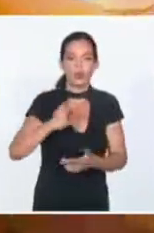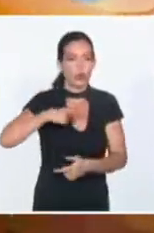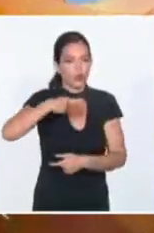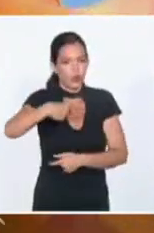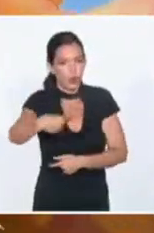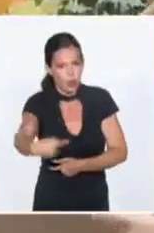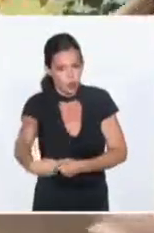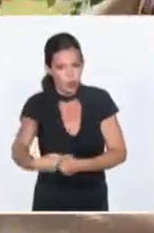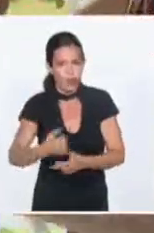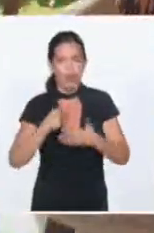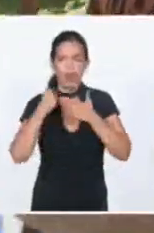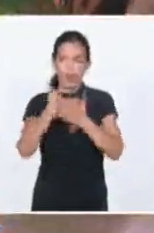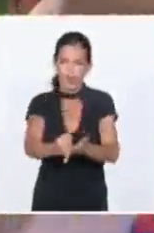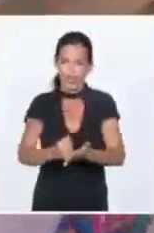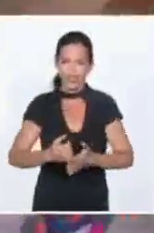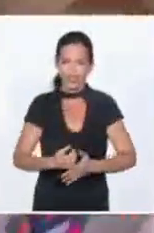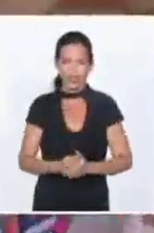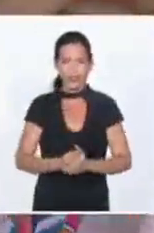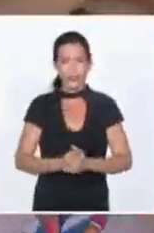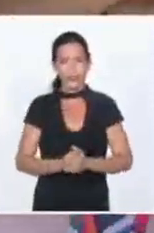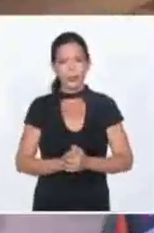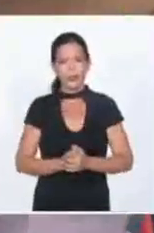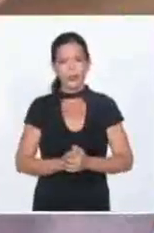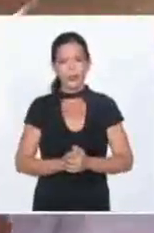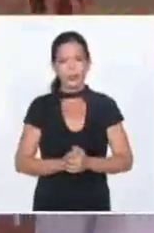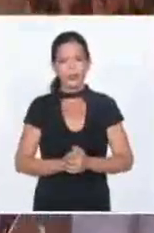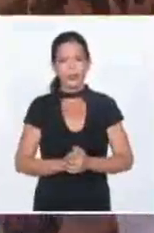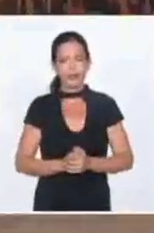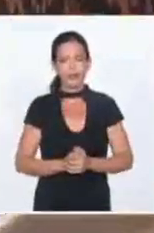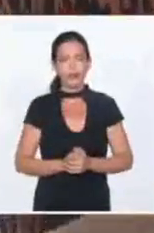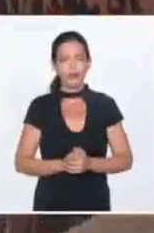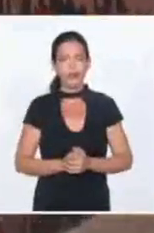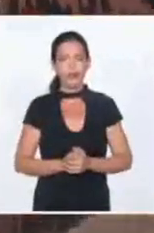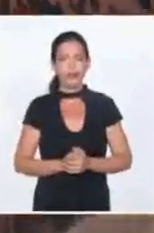cubana. José Vladimir y Bárbara Aroche Cuadro, Canal Cubano de Noticias.